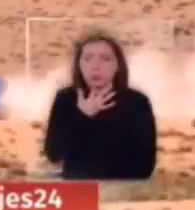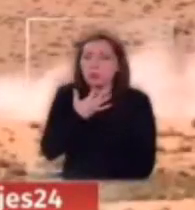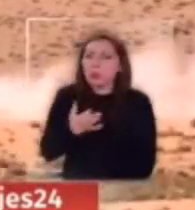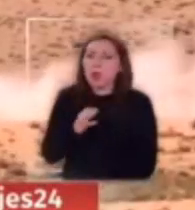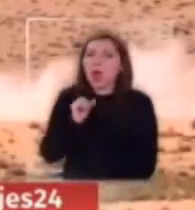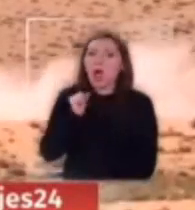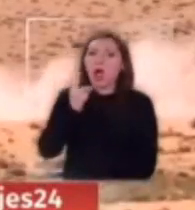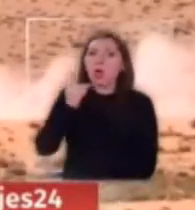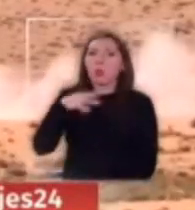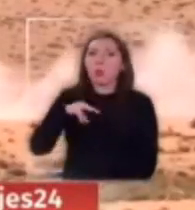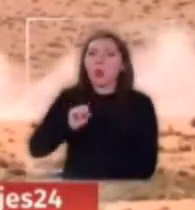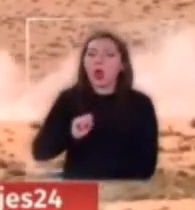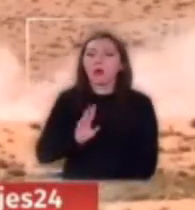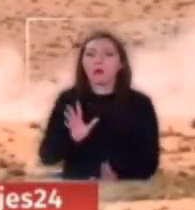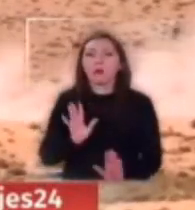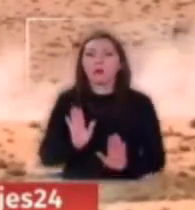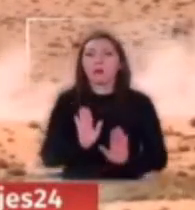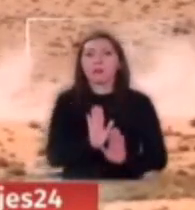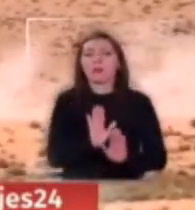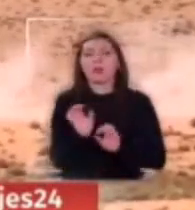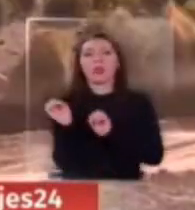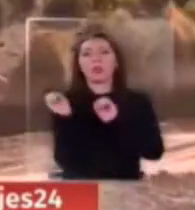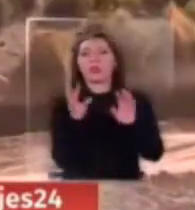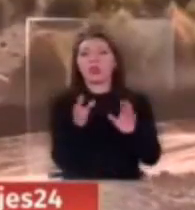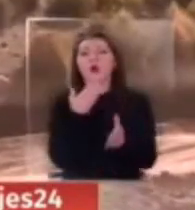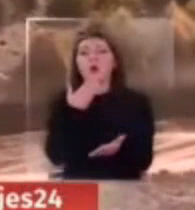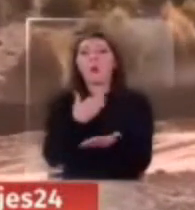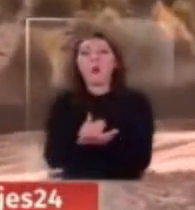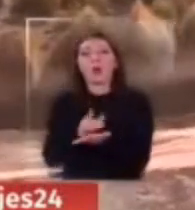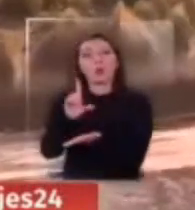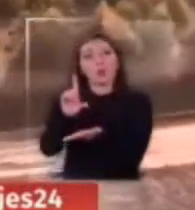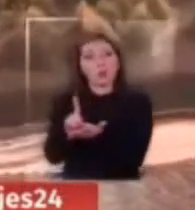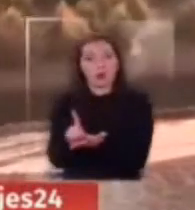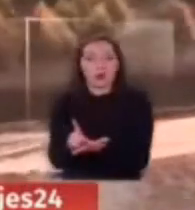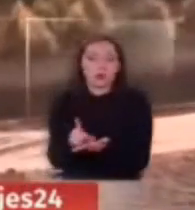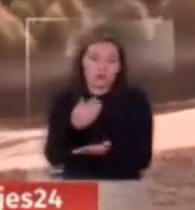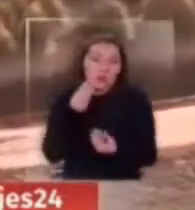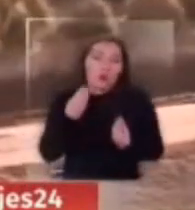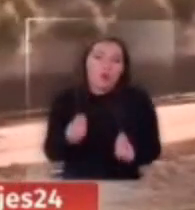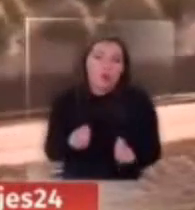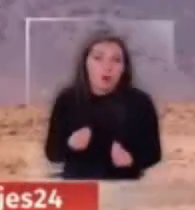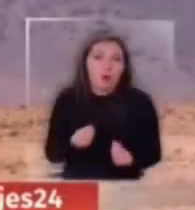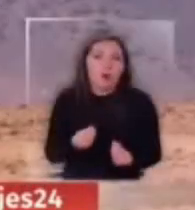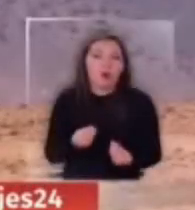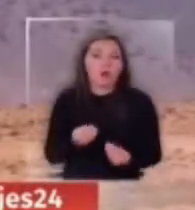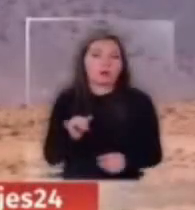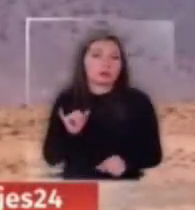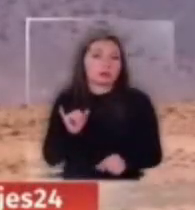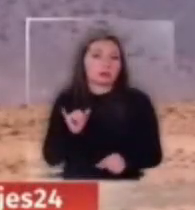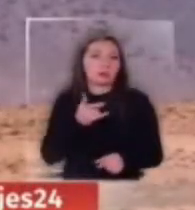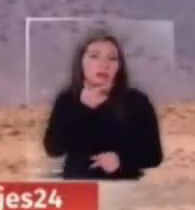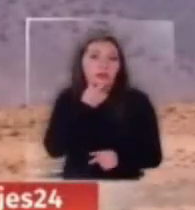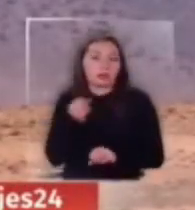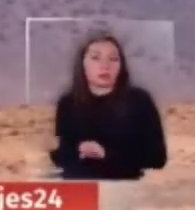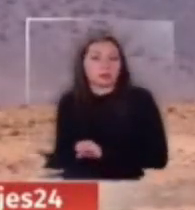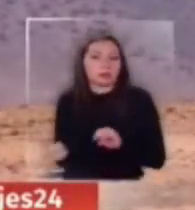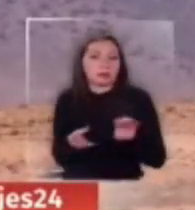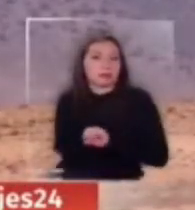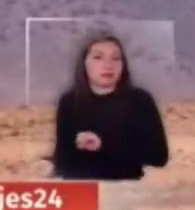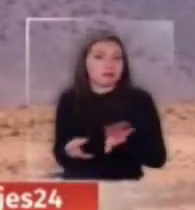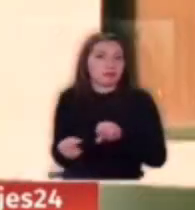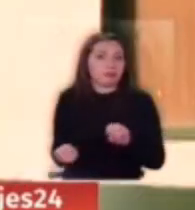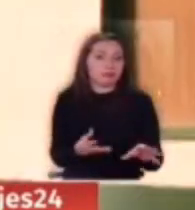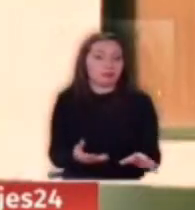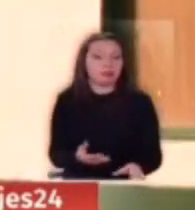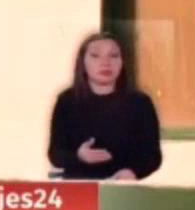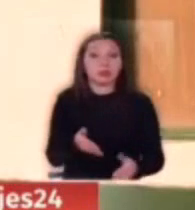aduana chilena no objeta el destino de la carga cuando los lugares son evidentemente una ficción para el contrabando?